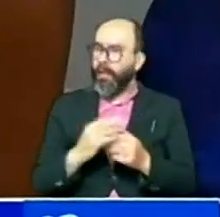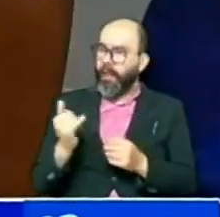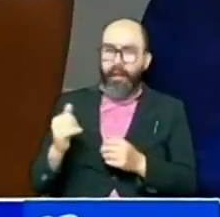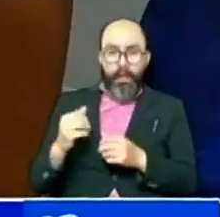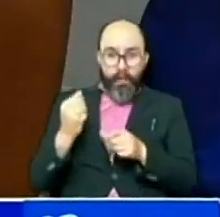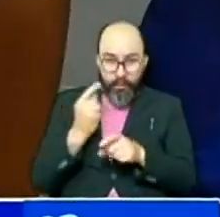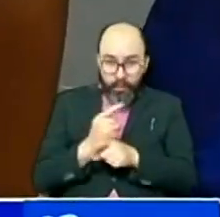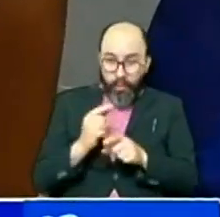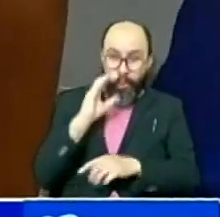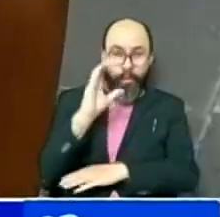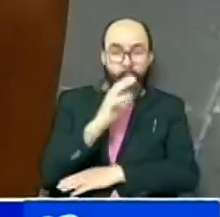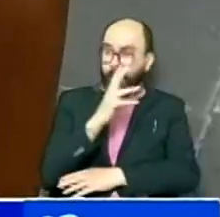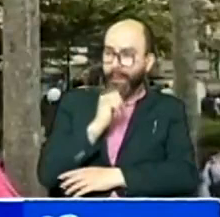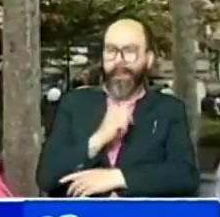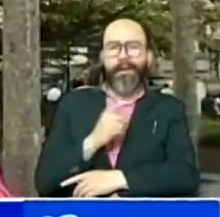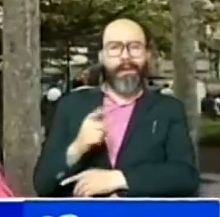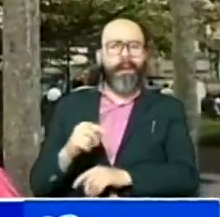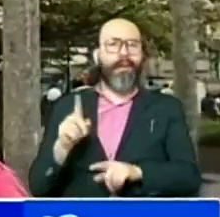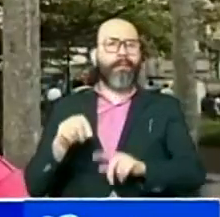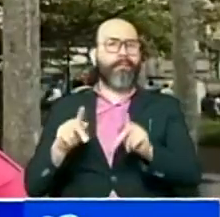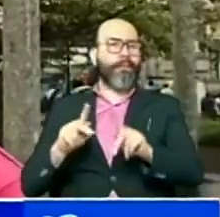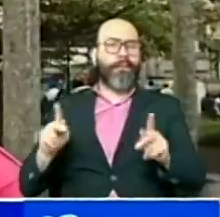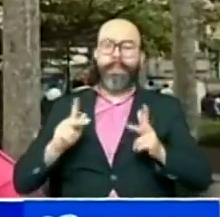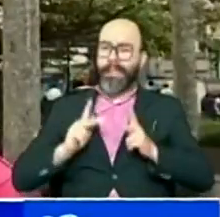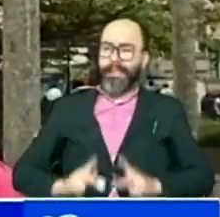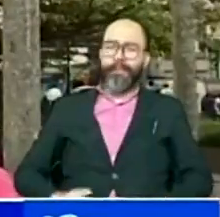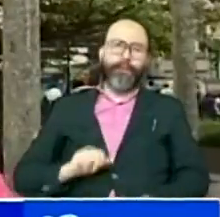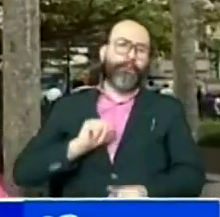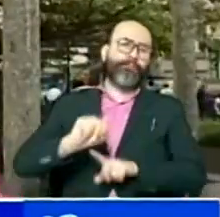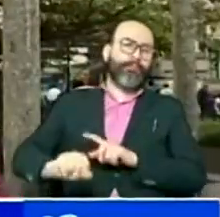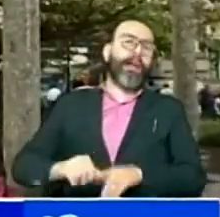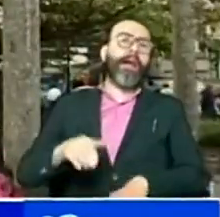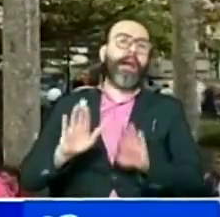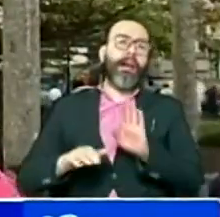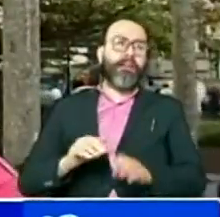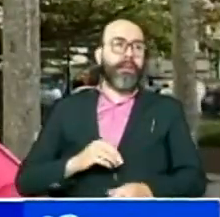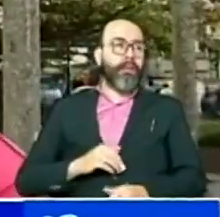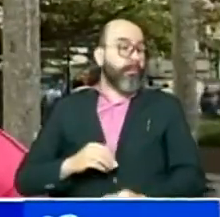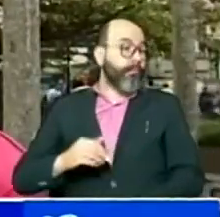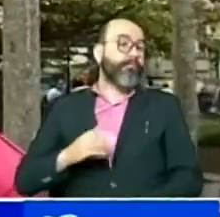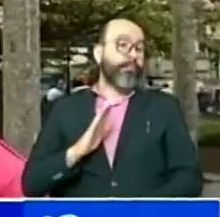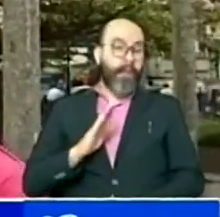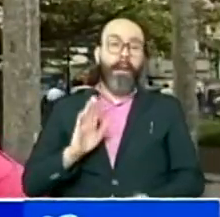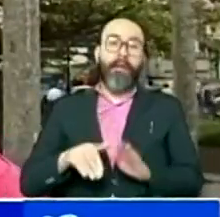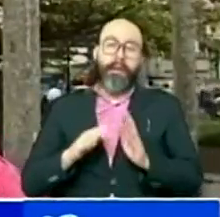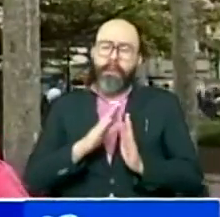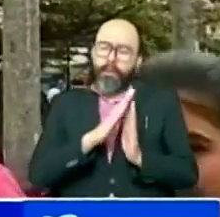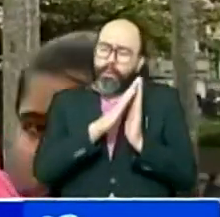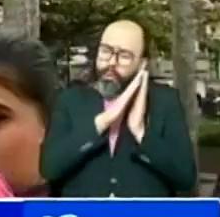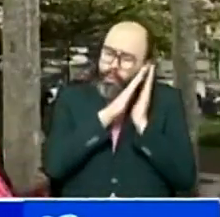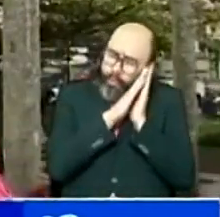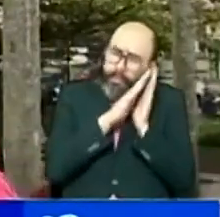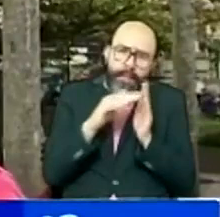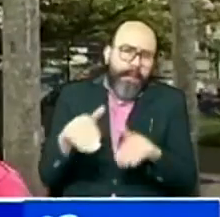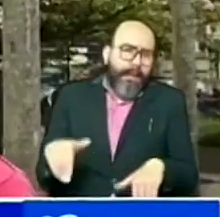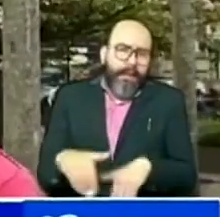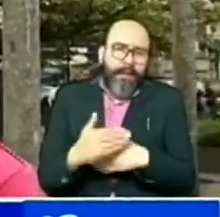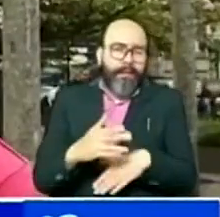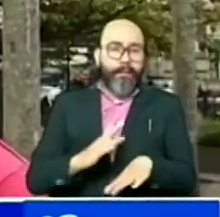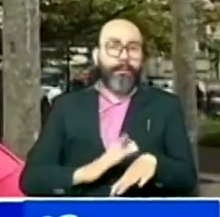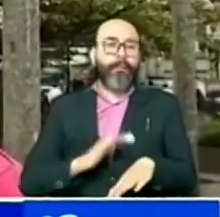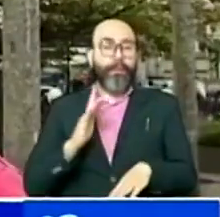sus afectaciones a los derechos humanos. Sí, no ha tocado dormir en la calle. Hemos sido